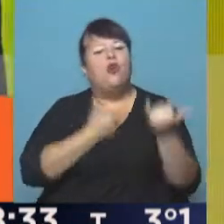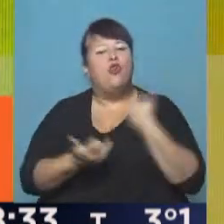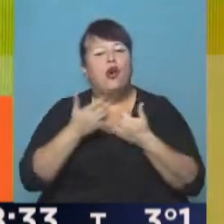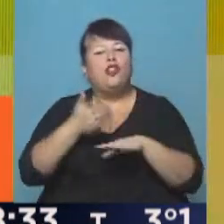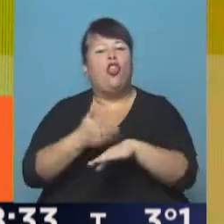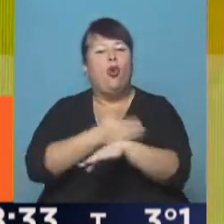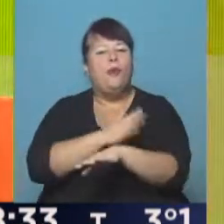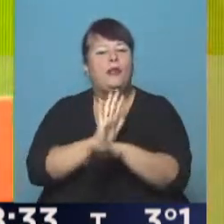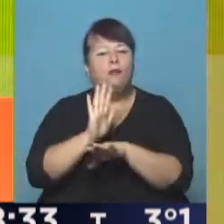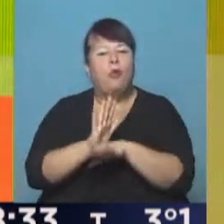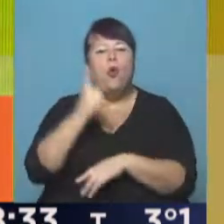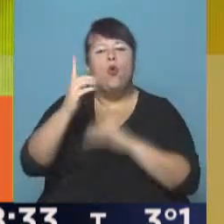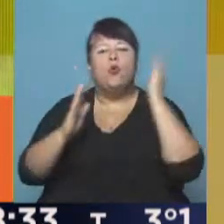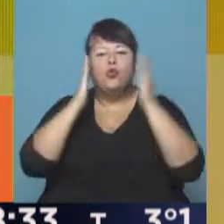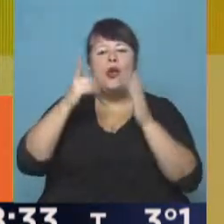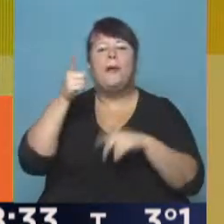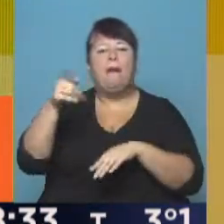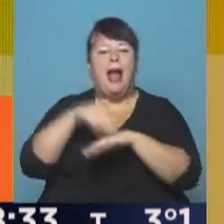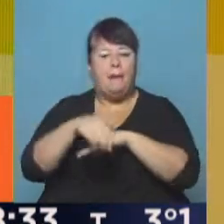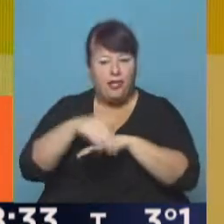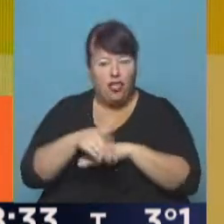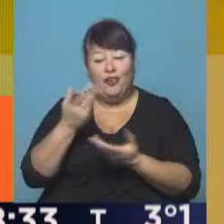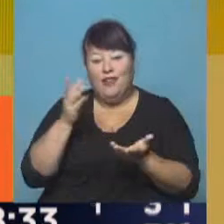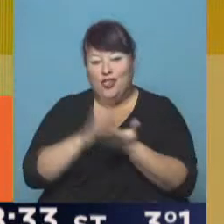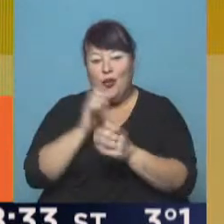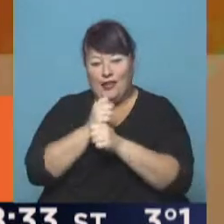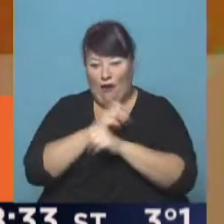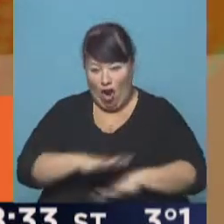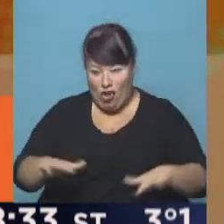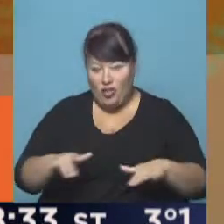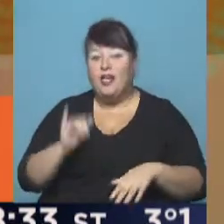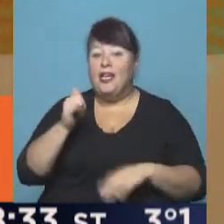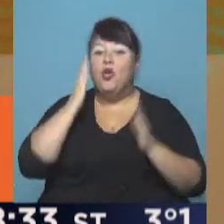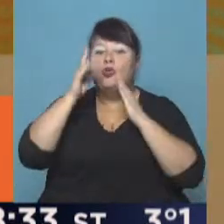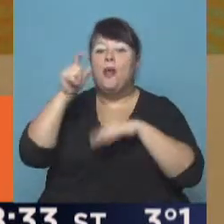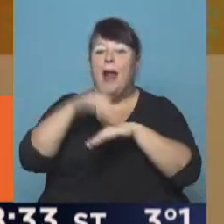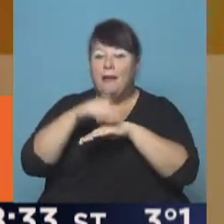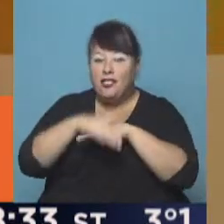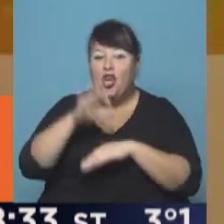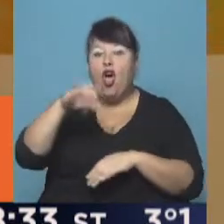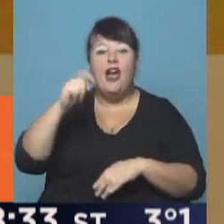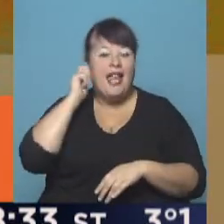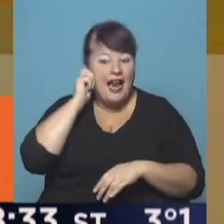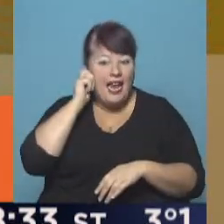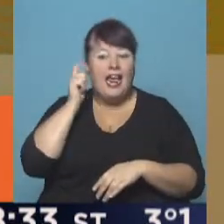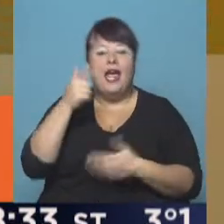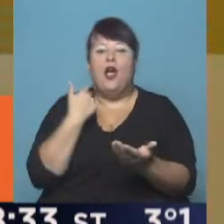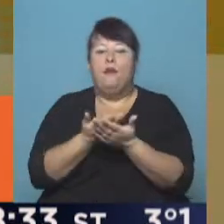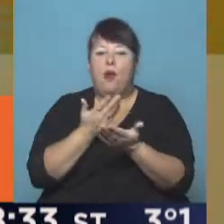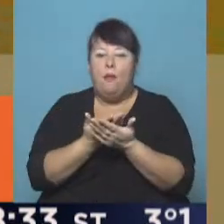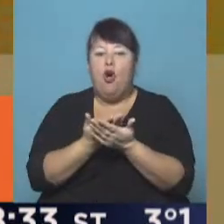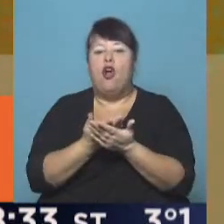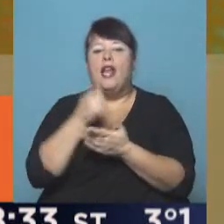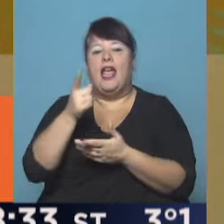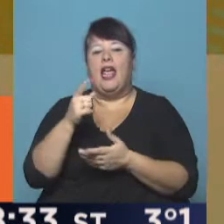del documental se llama un sueño para misiones y tiene que ver con el trabajo infantil si un sueño para misiones es la ong que impulsa una